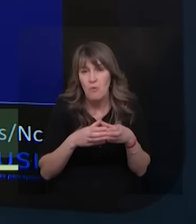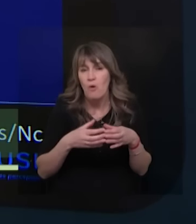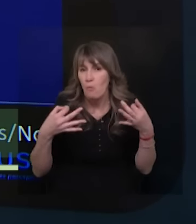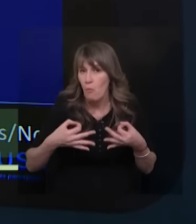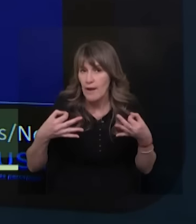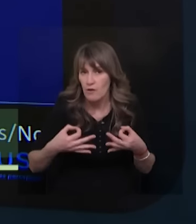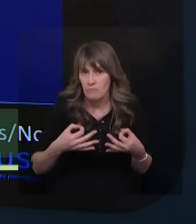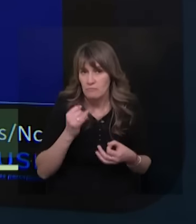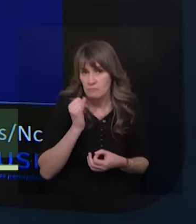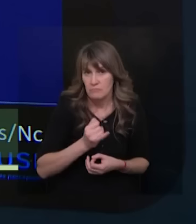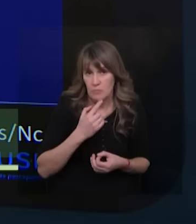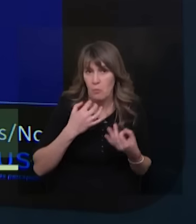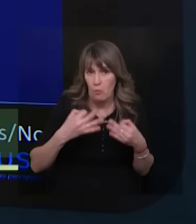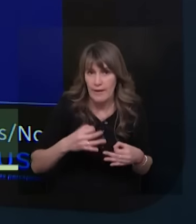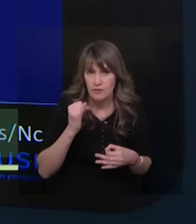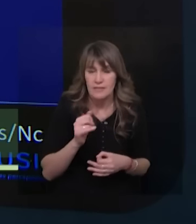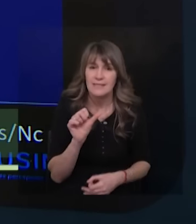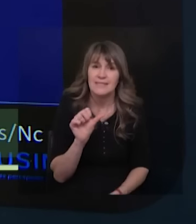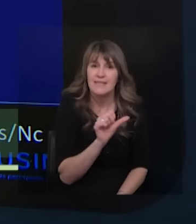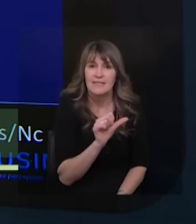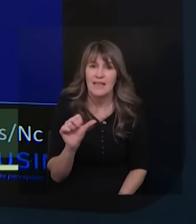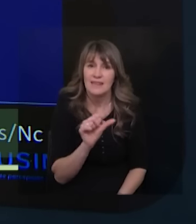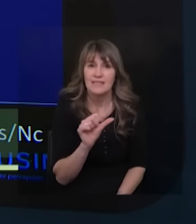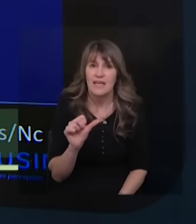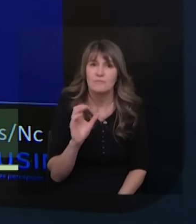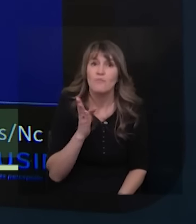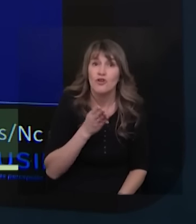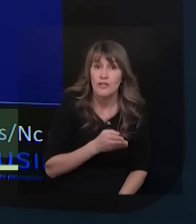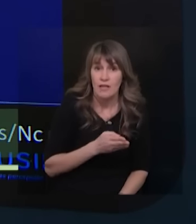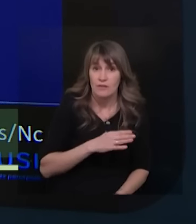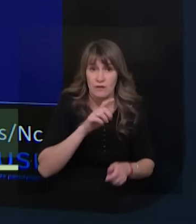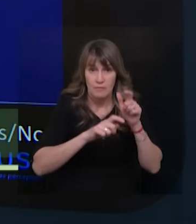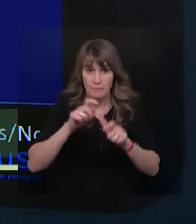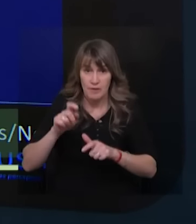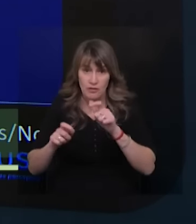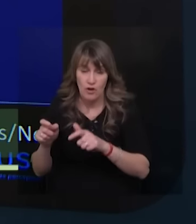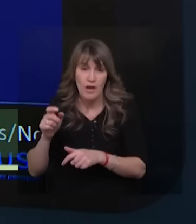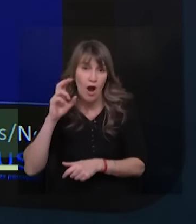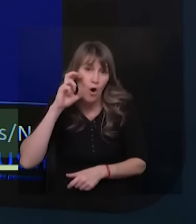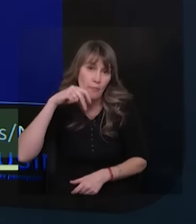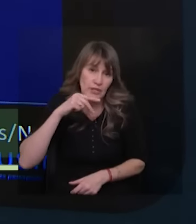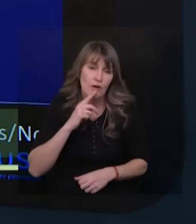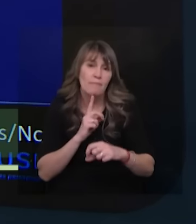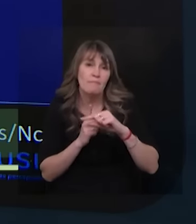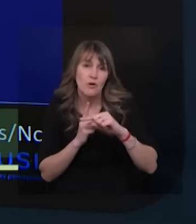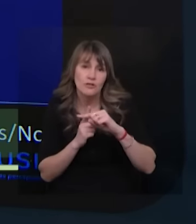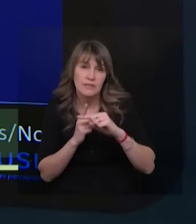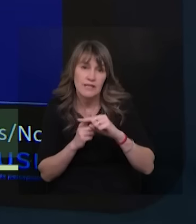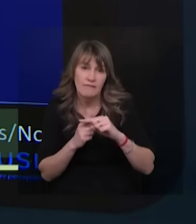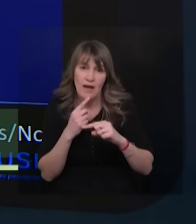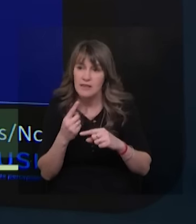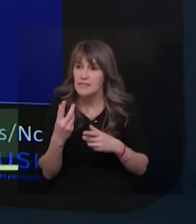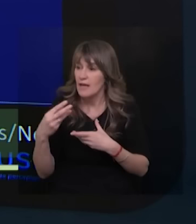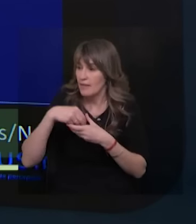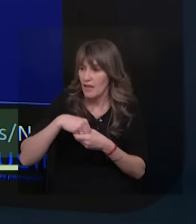25% y Bueno o sea que hay un 66 por de la ciudadanía que tiene opiniones positivas acerca de la integración de